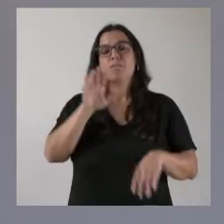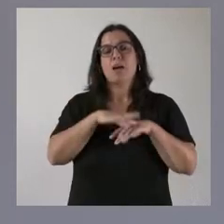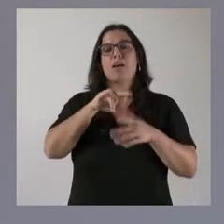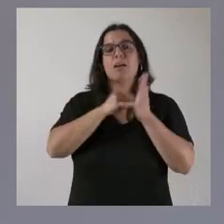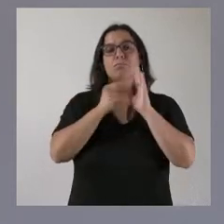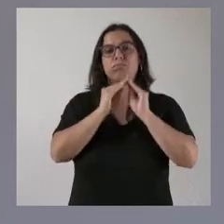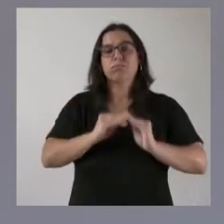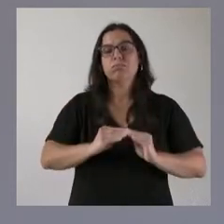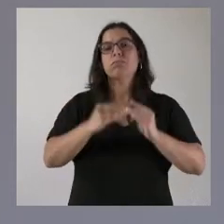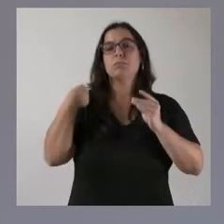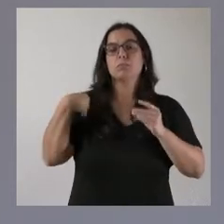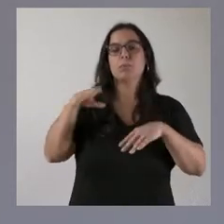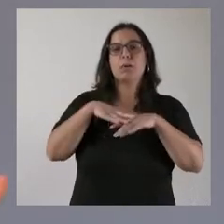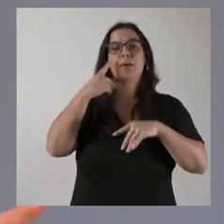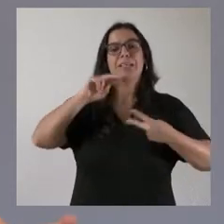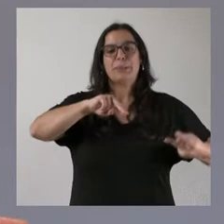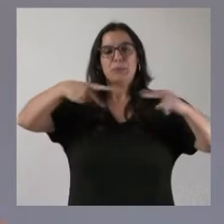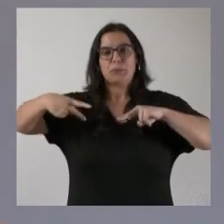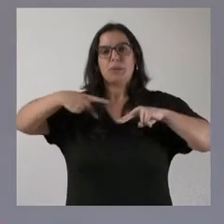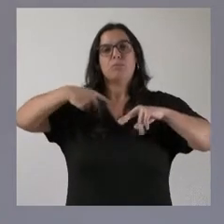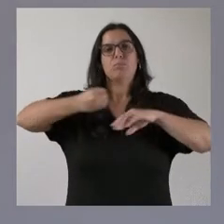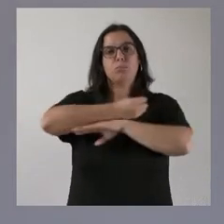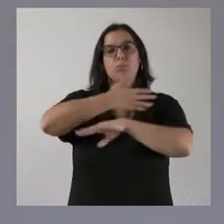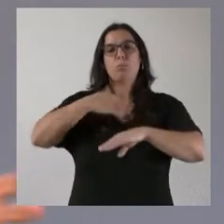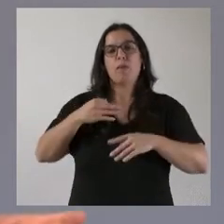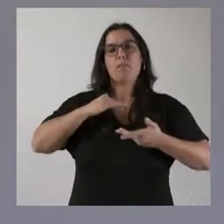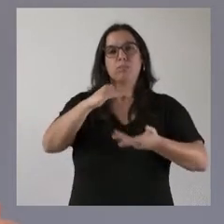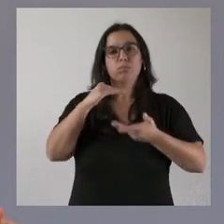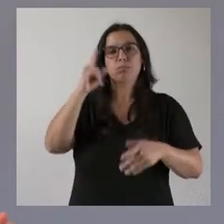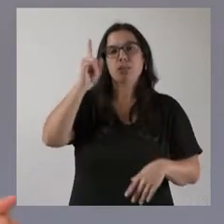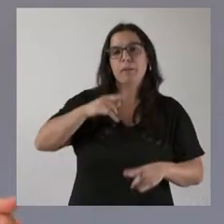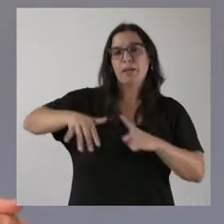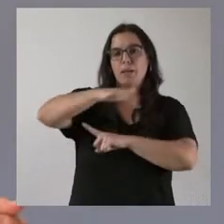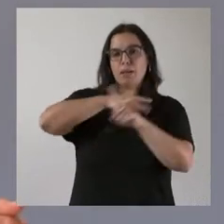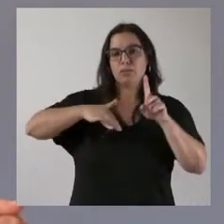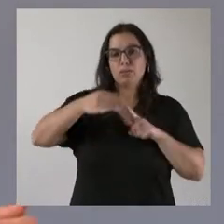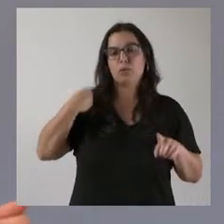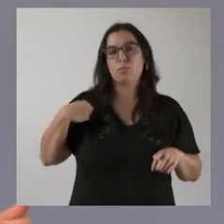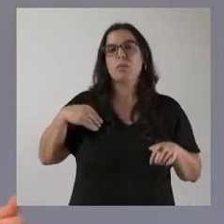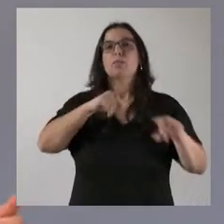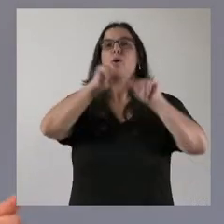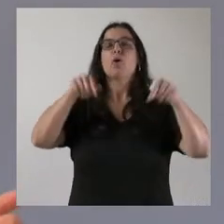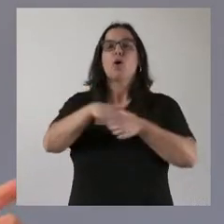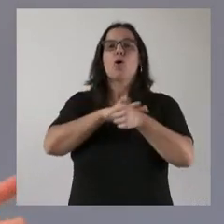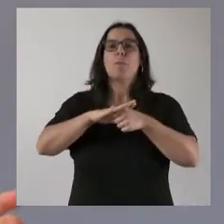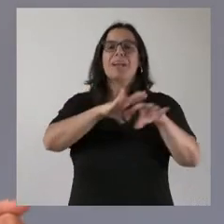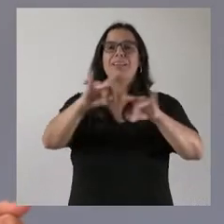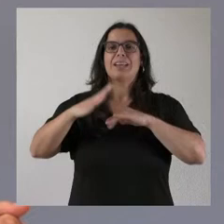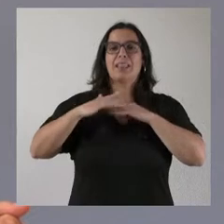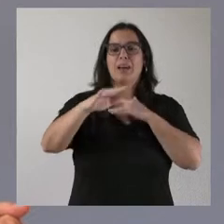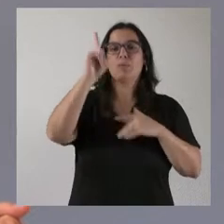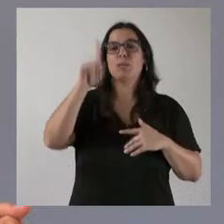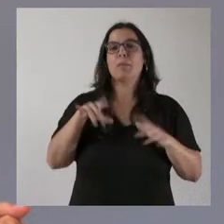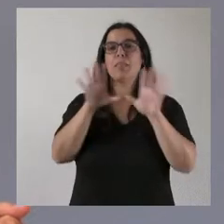terminal intermodal ferroviaria que de servicios de este municipio y también a su entorno en tierra de Campos Y 10.000 euros para la